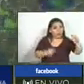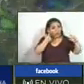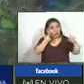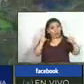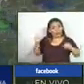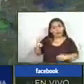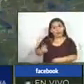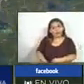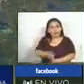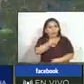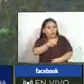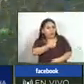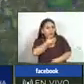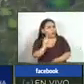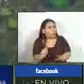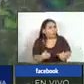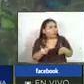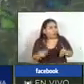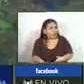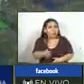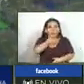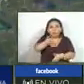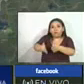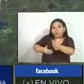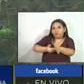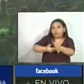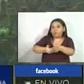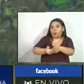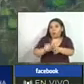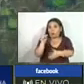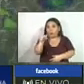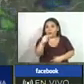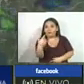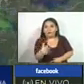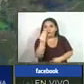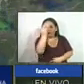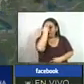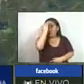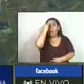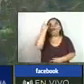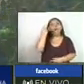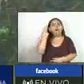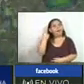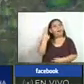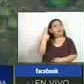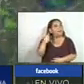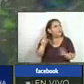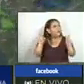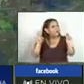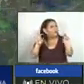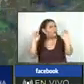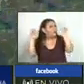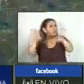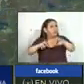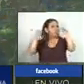información respecto a cómo estamos iniciando esta entrega de noticias y para que usted esté alerta también de la condición climática.